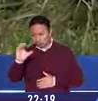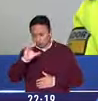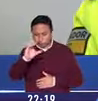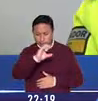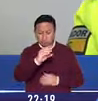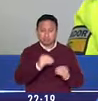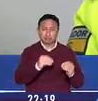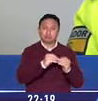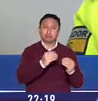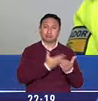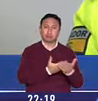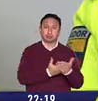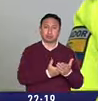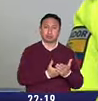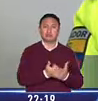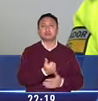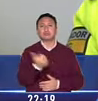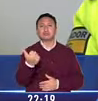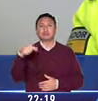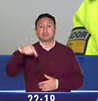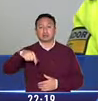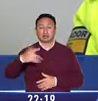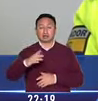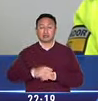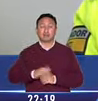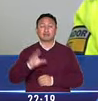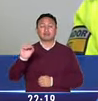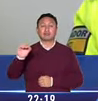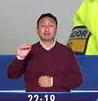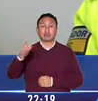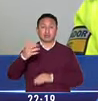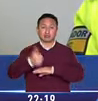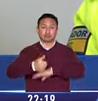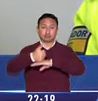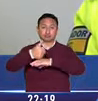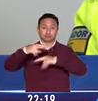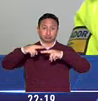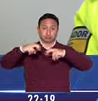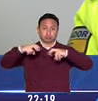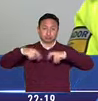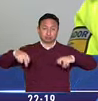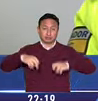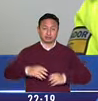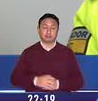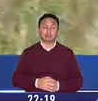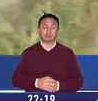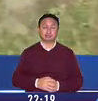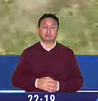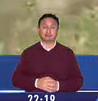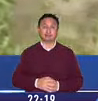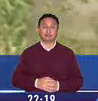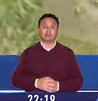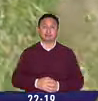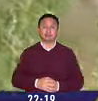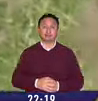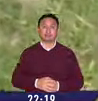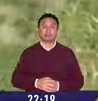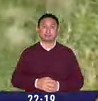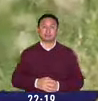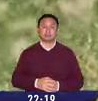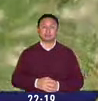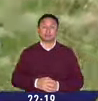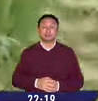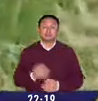indicios. Este incidente ya está judicializado y está ya en proceso de indagación previa. Solo el frío pavimento quedó